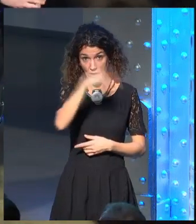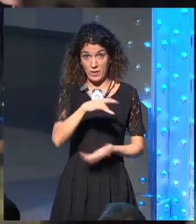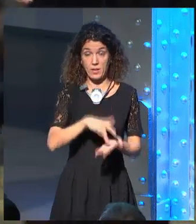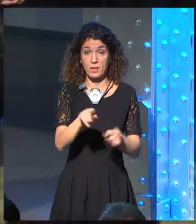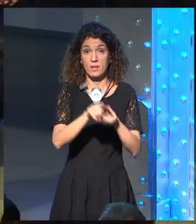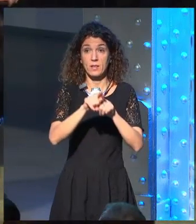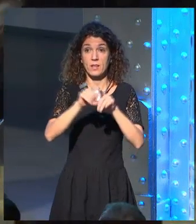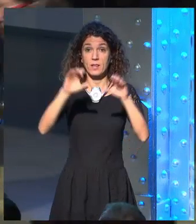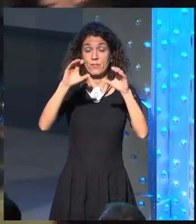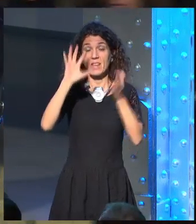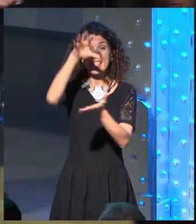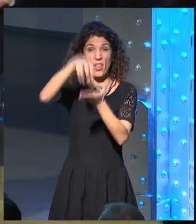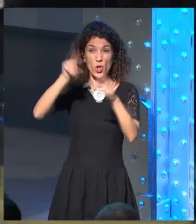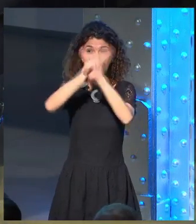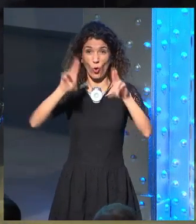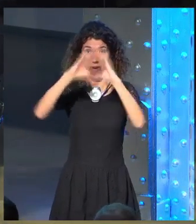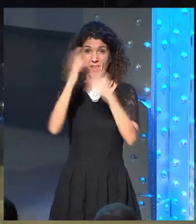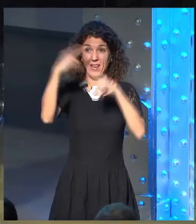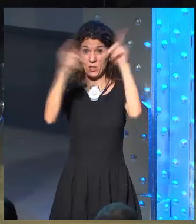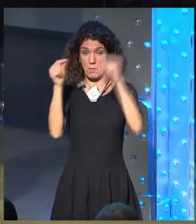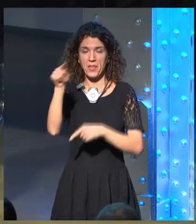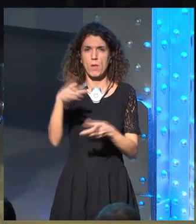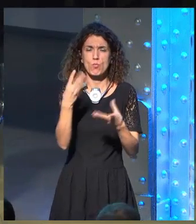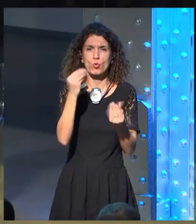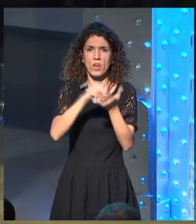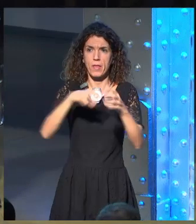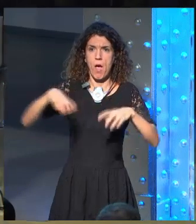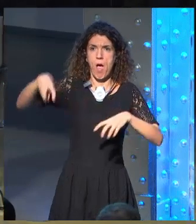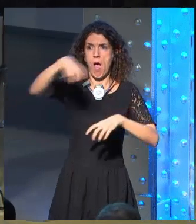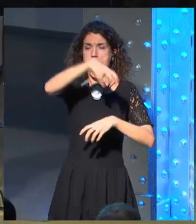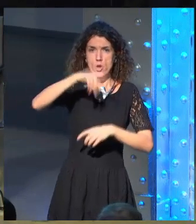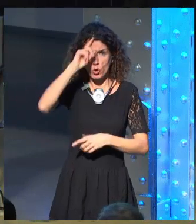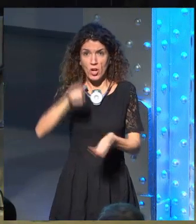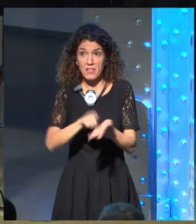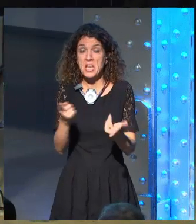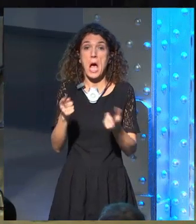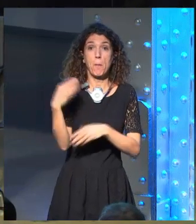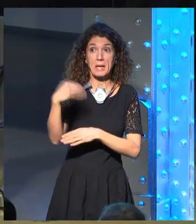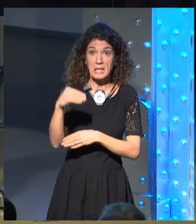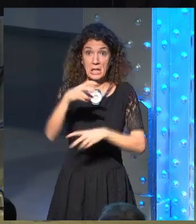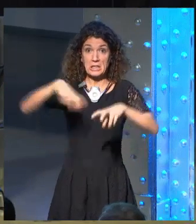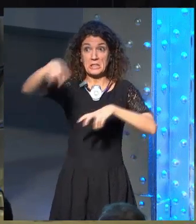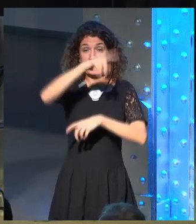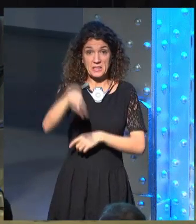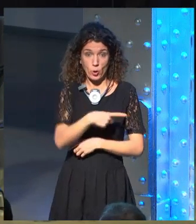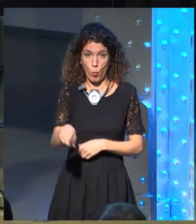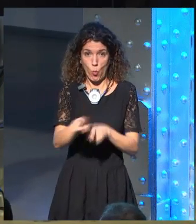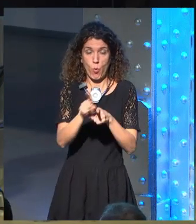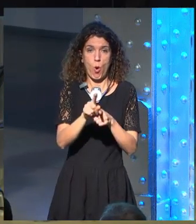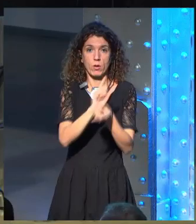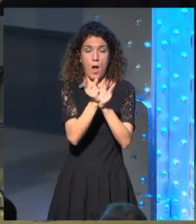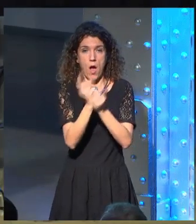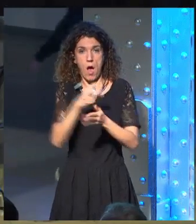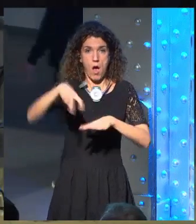en la estación espacial cambiaba de posición tantas veces que ya no sabía si me iba a presentar al presidente. Tanto cambiar de